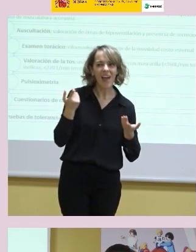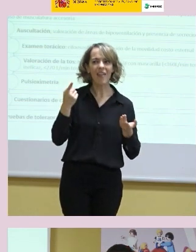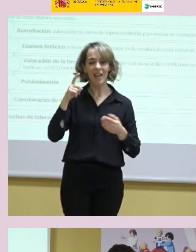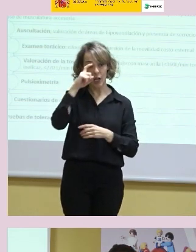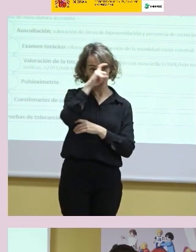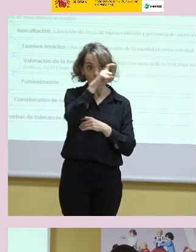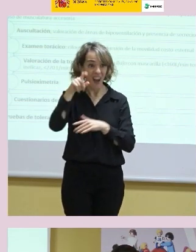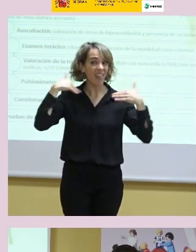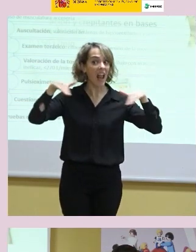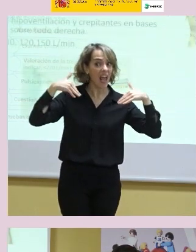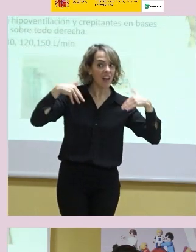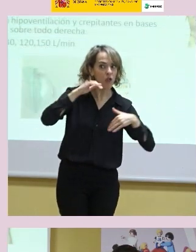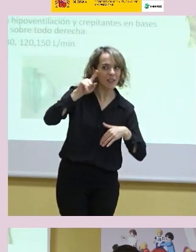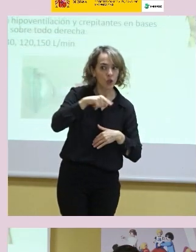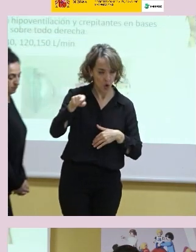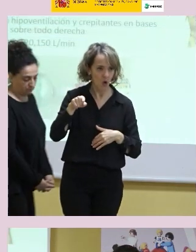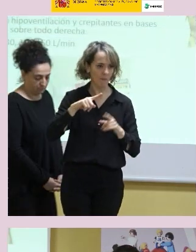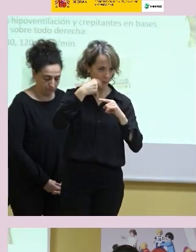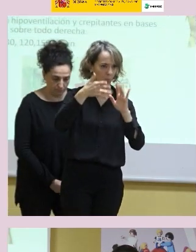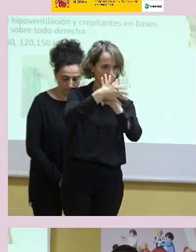que voy a explicar a continuación.